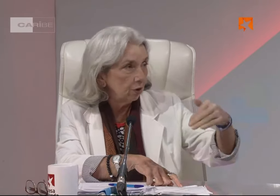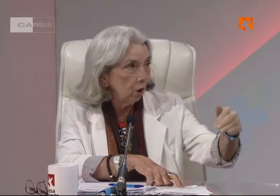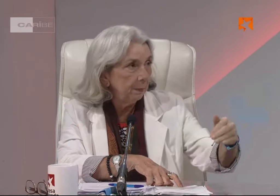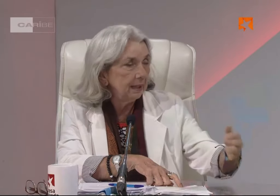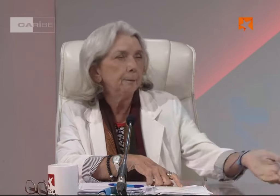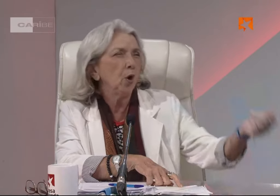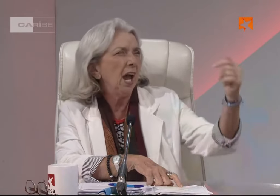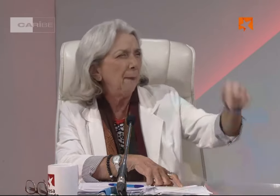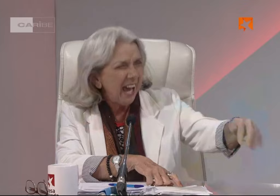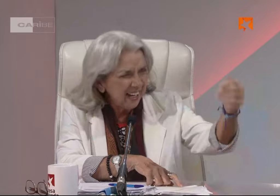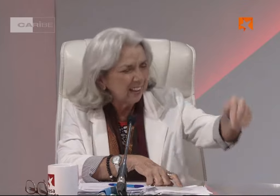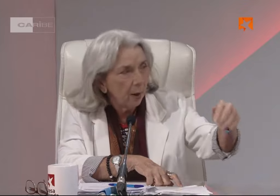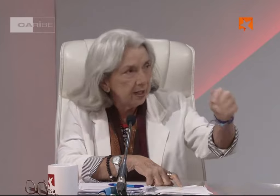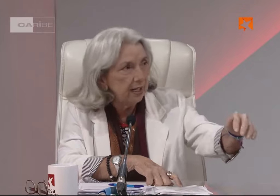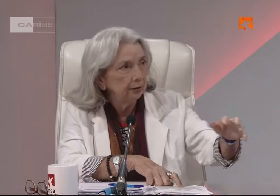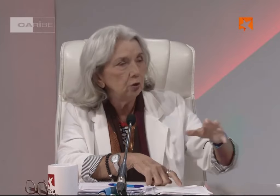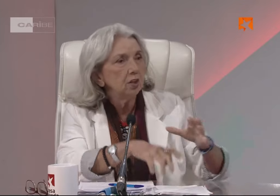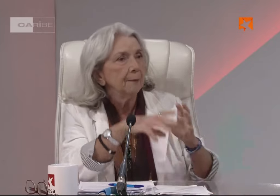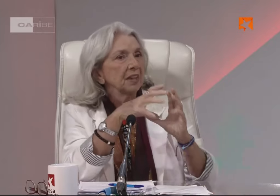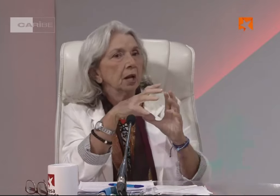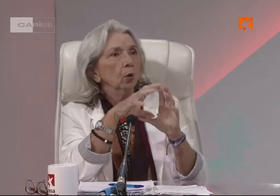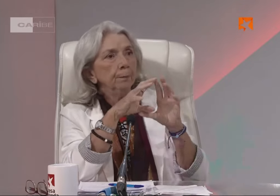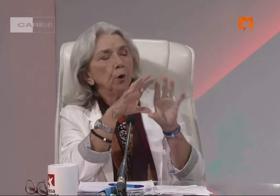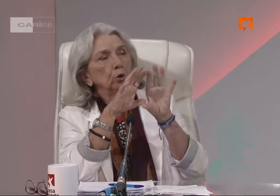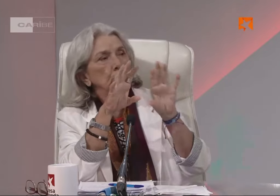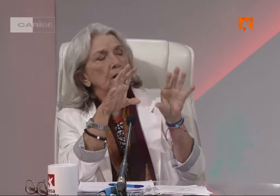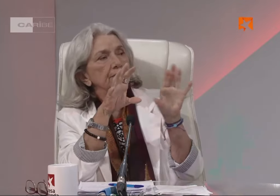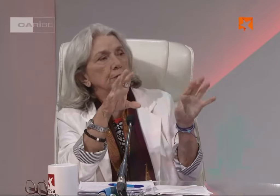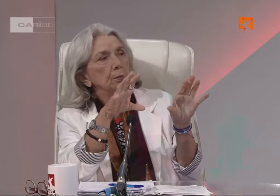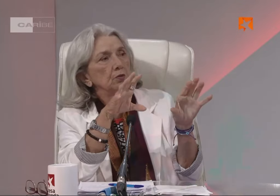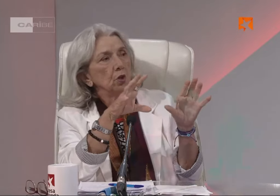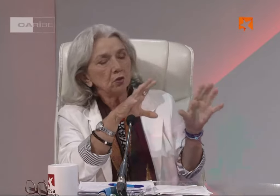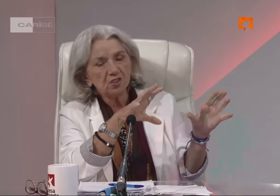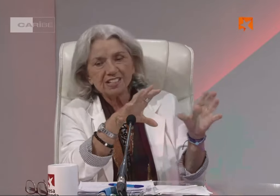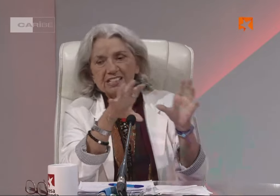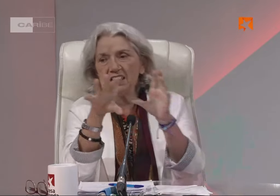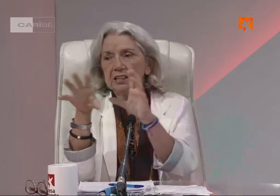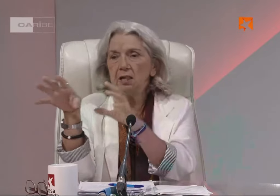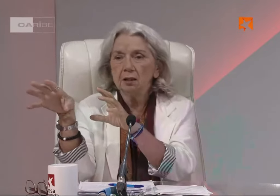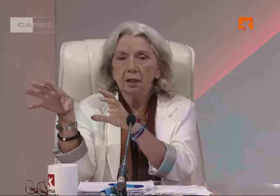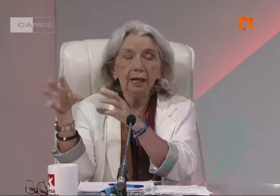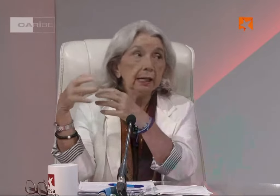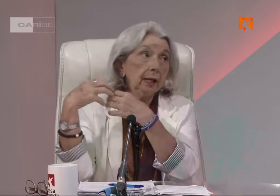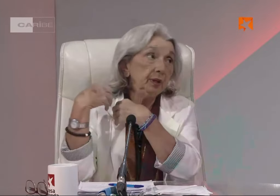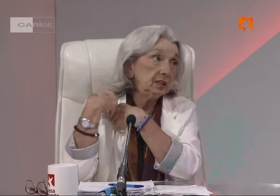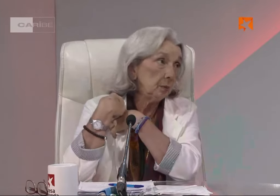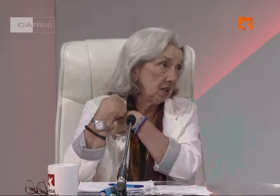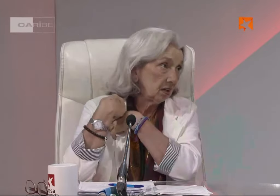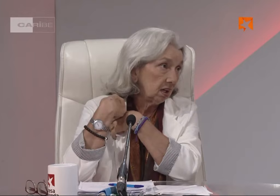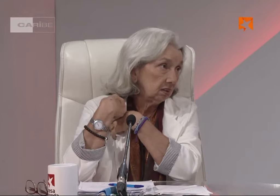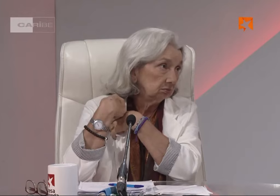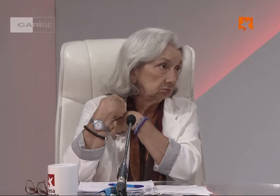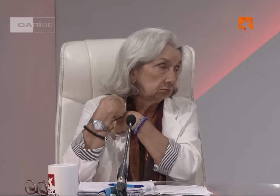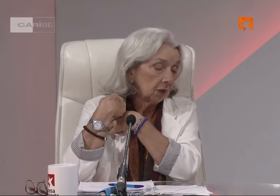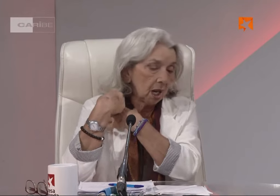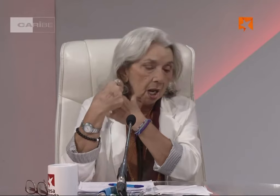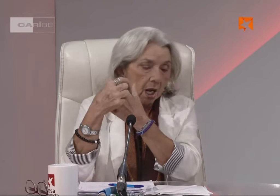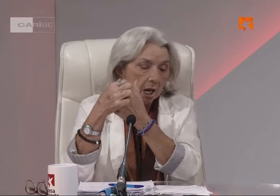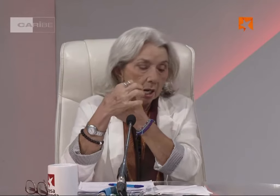se bombardeó el hospital porque Hamas estaba allí. Entonces, un poco toda la información se centra en que la víctima es